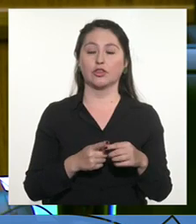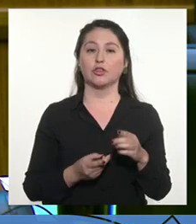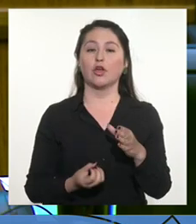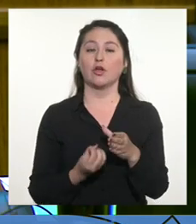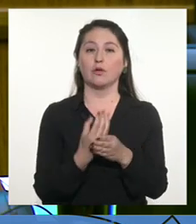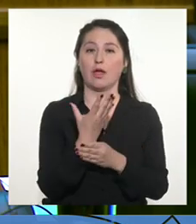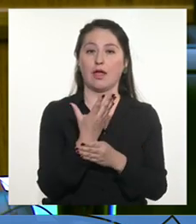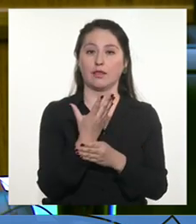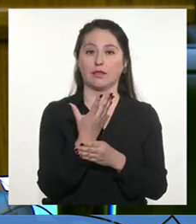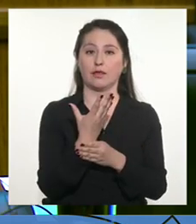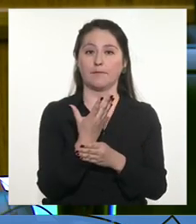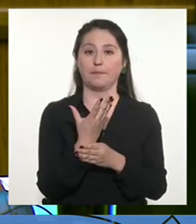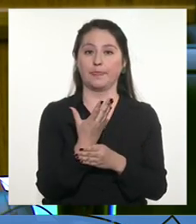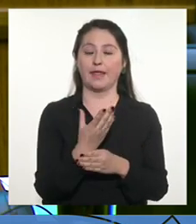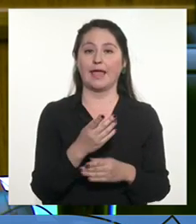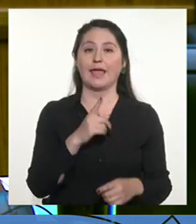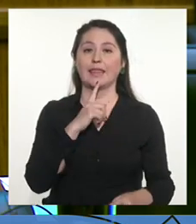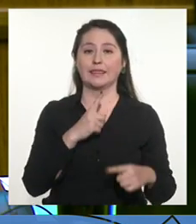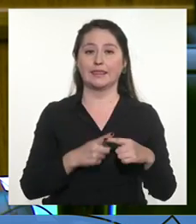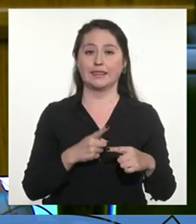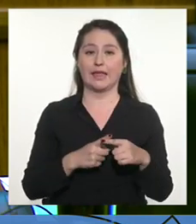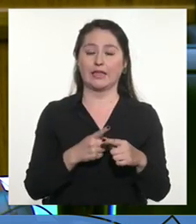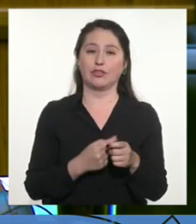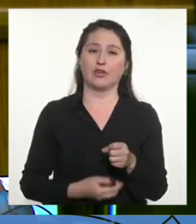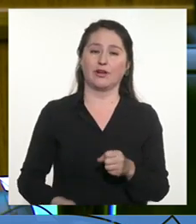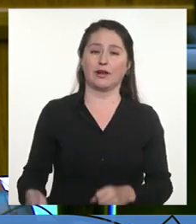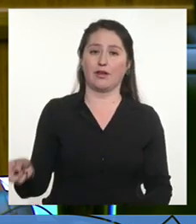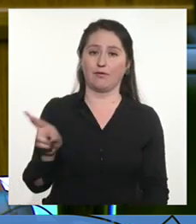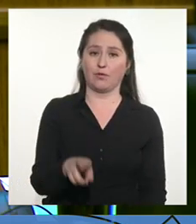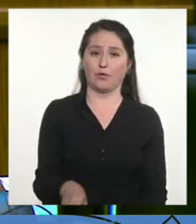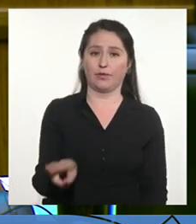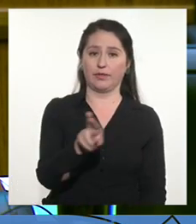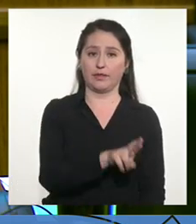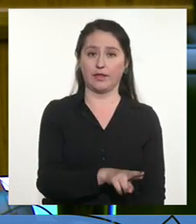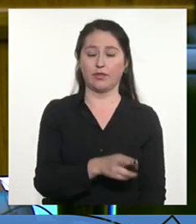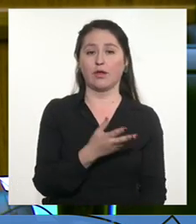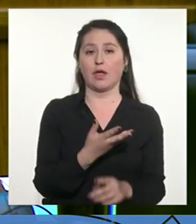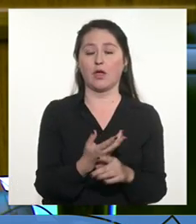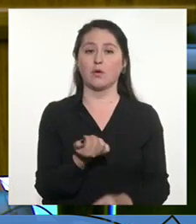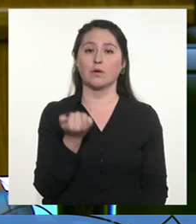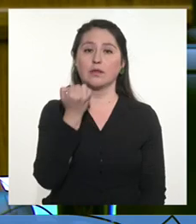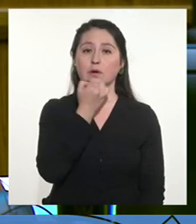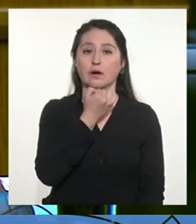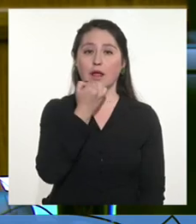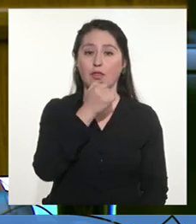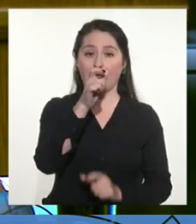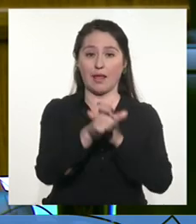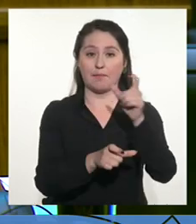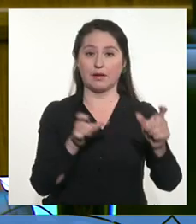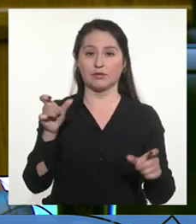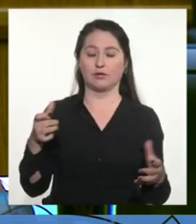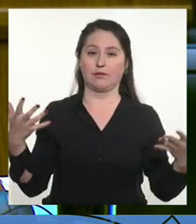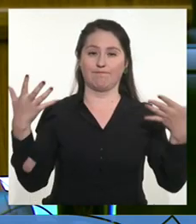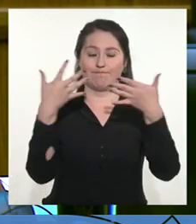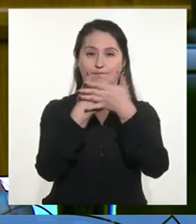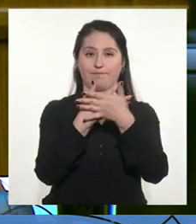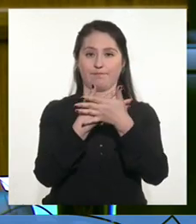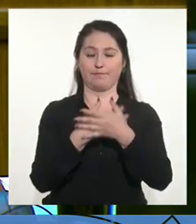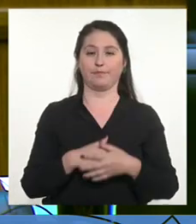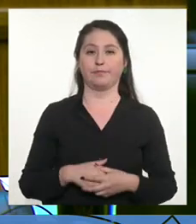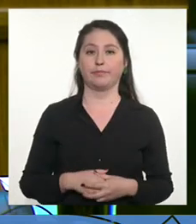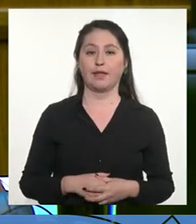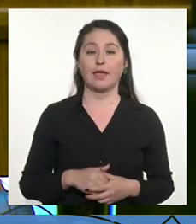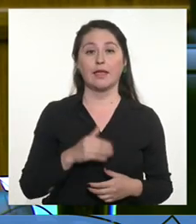actualizados textos refundidos induciendo a un error a los usuarios y por consiguiente